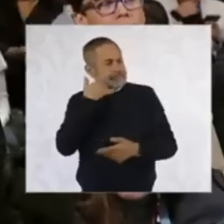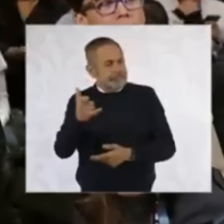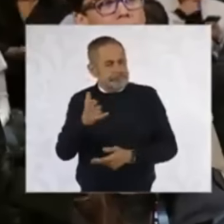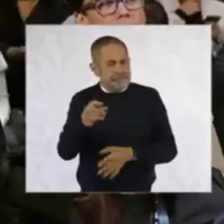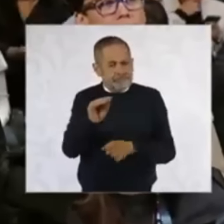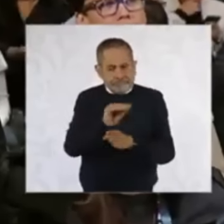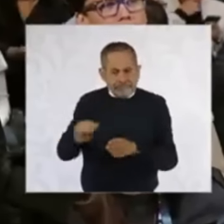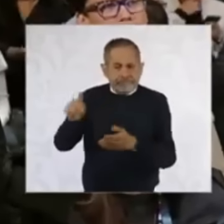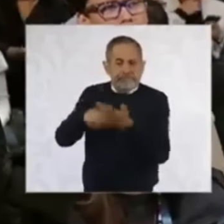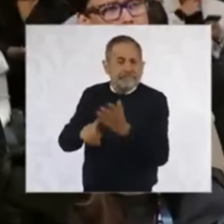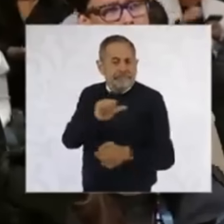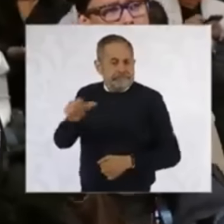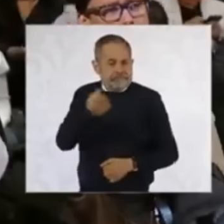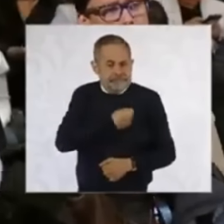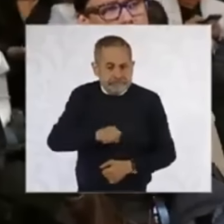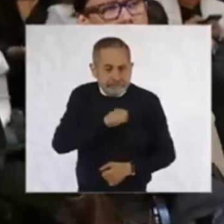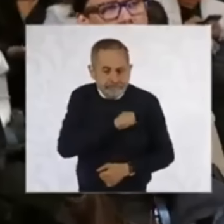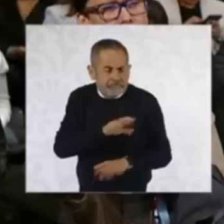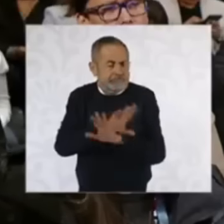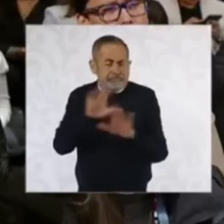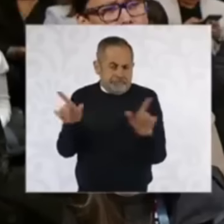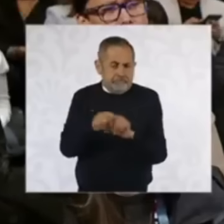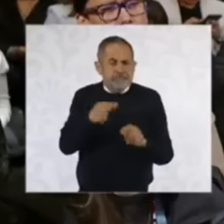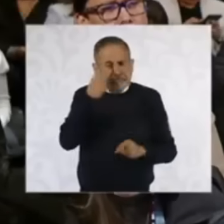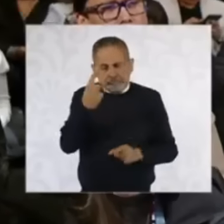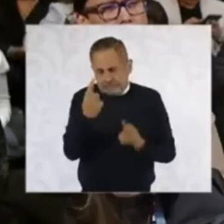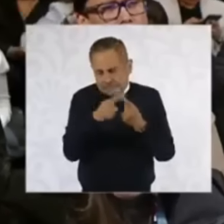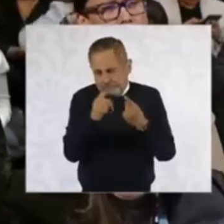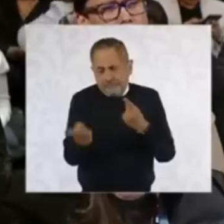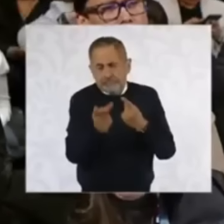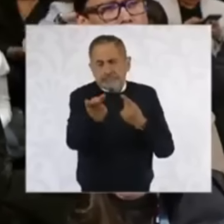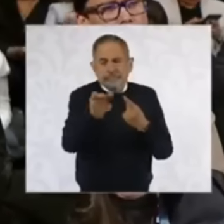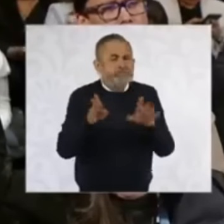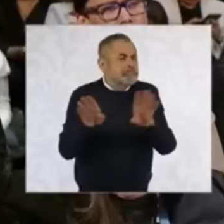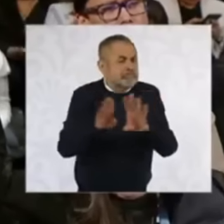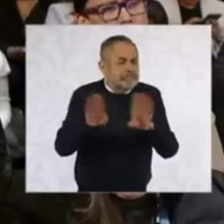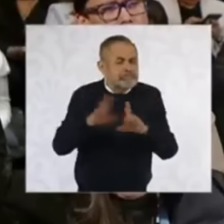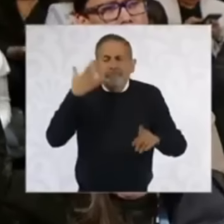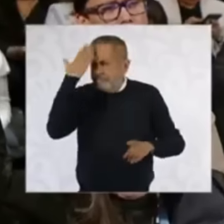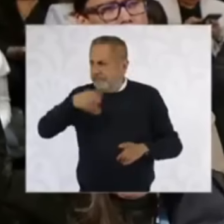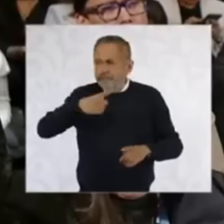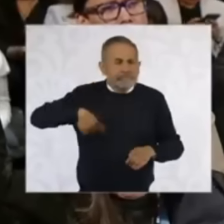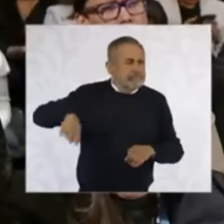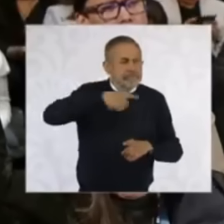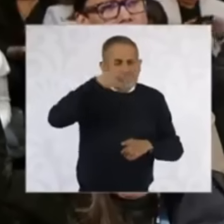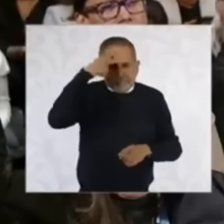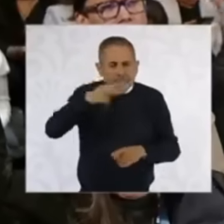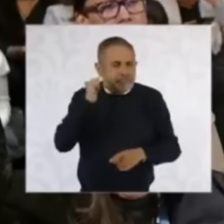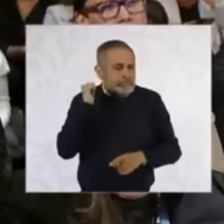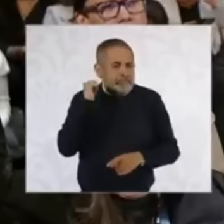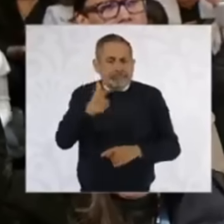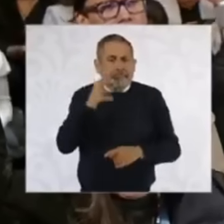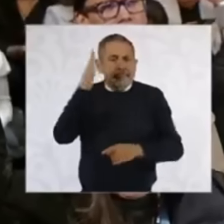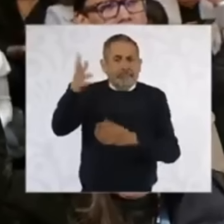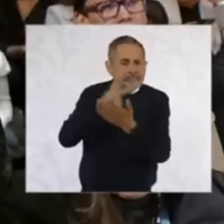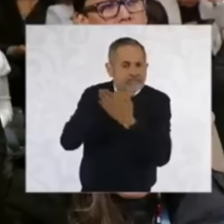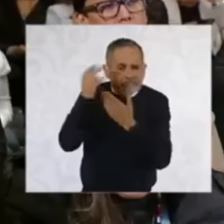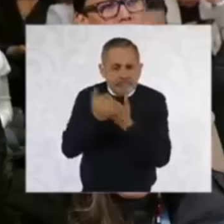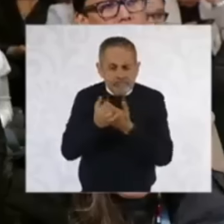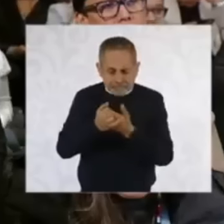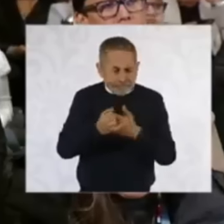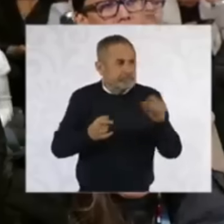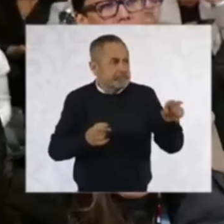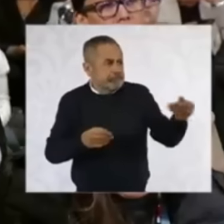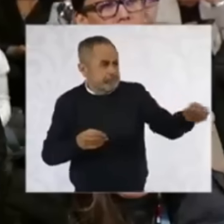específicamente el área médica entonces esa sería la primer pregunta presidenta si tiene algún proyecto para que nosotros podamos de